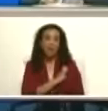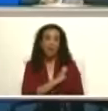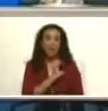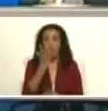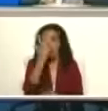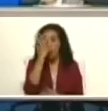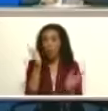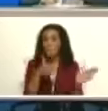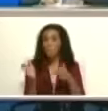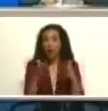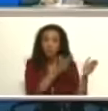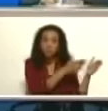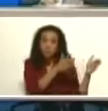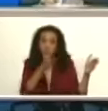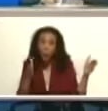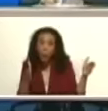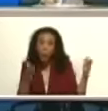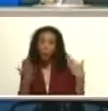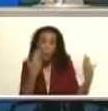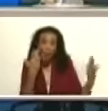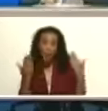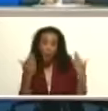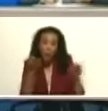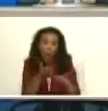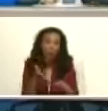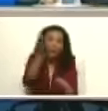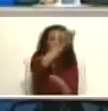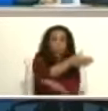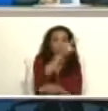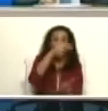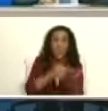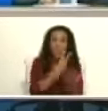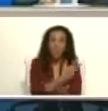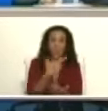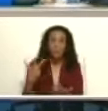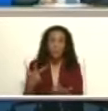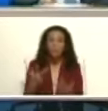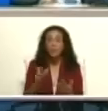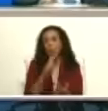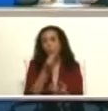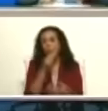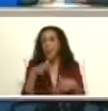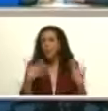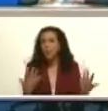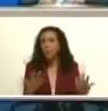anualizadas, comparadas con el tercer trimestre de 2022. Alimentos,